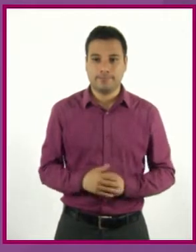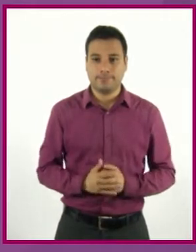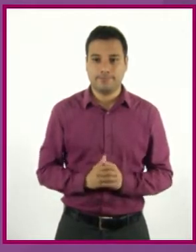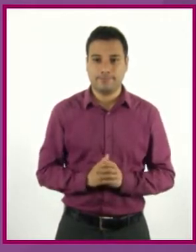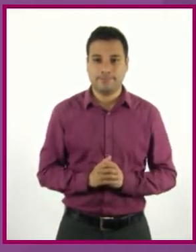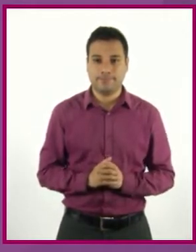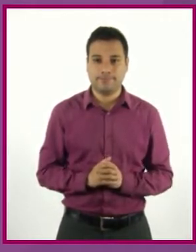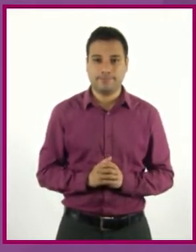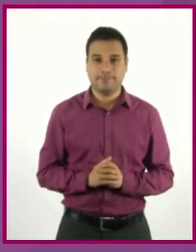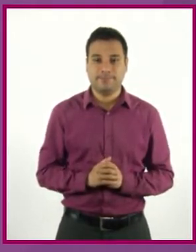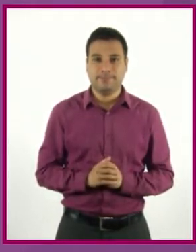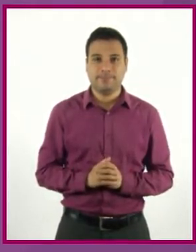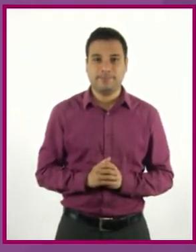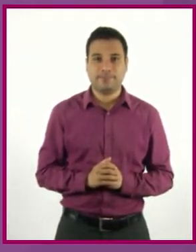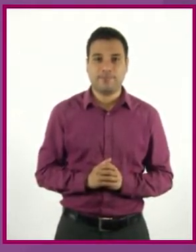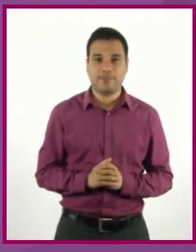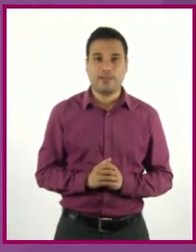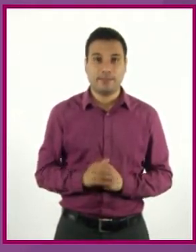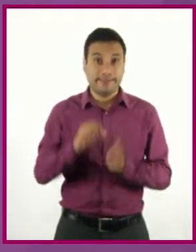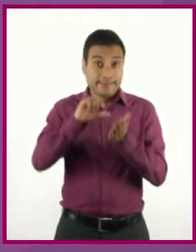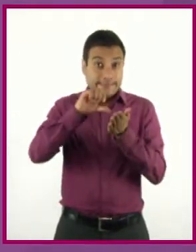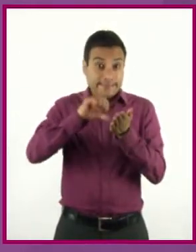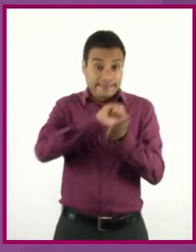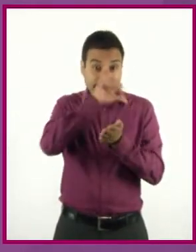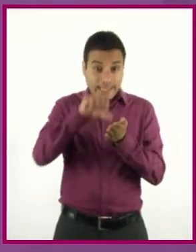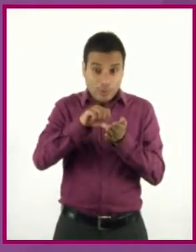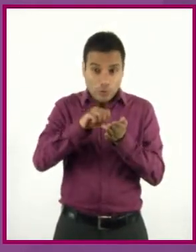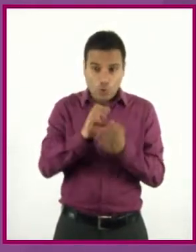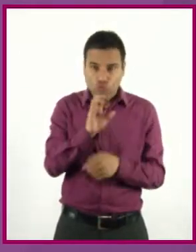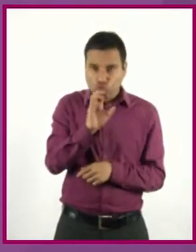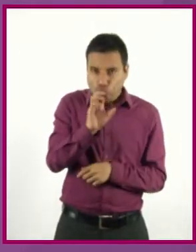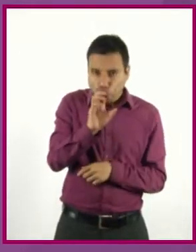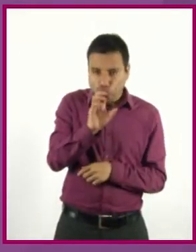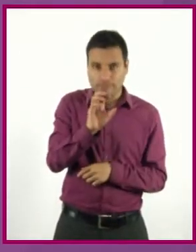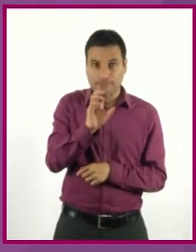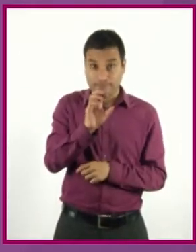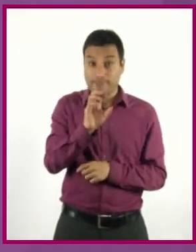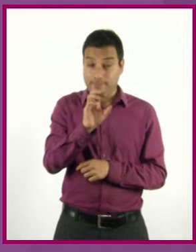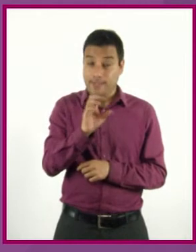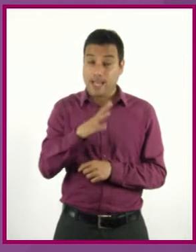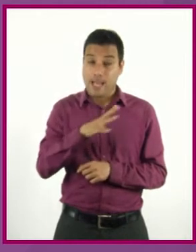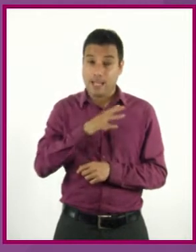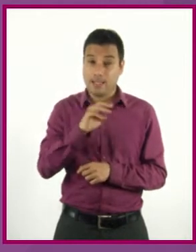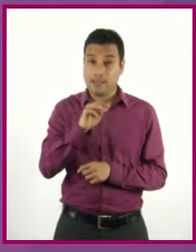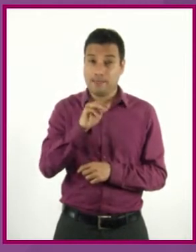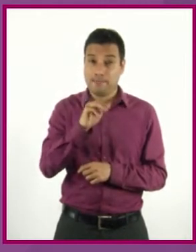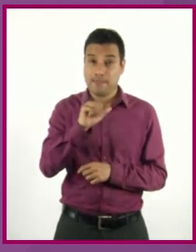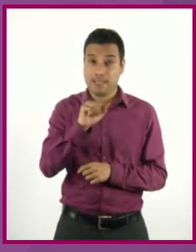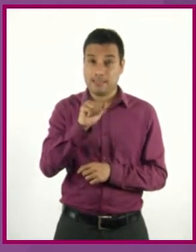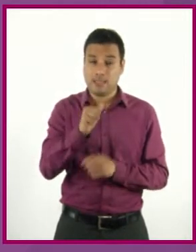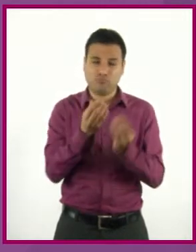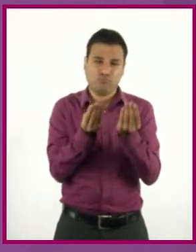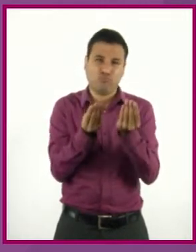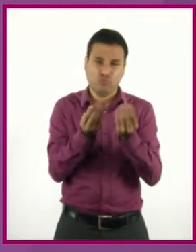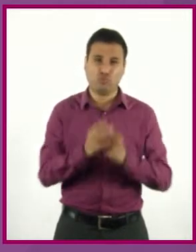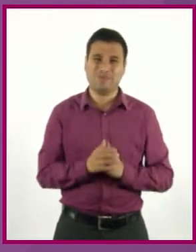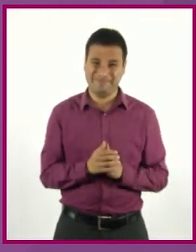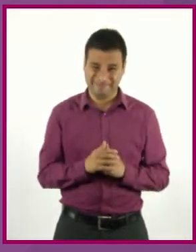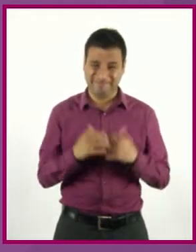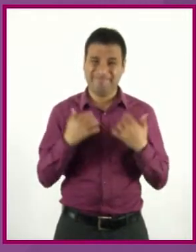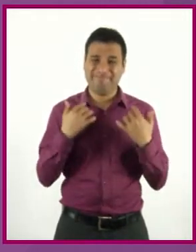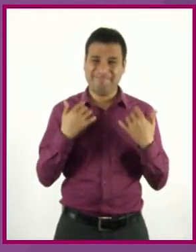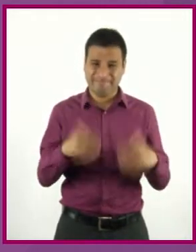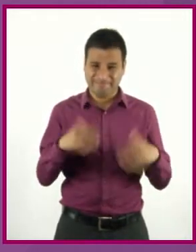En general, los núcleos son, salvo en el hidrógeno, más masivos de lo que se esperaría si solo estuvieran hechos